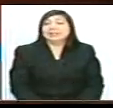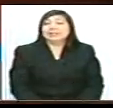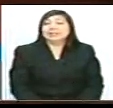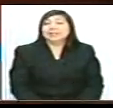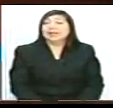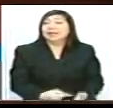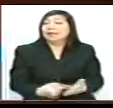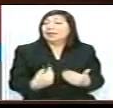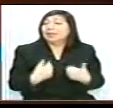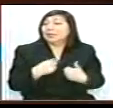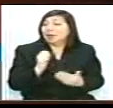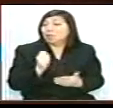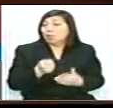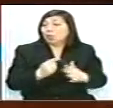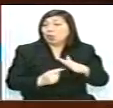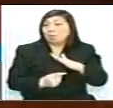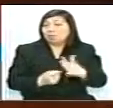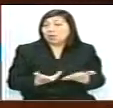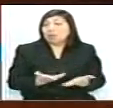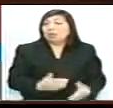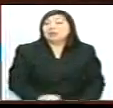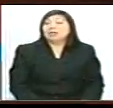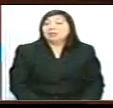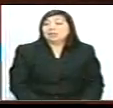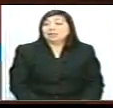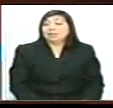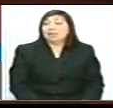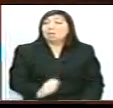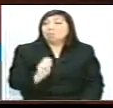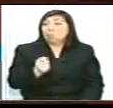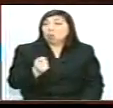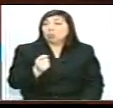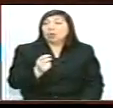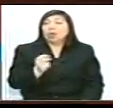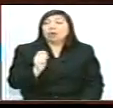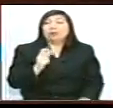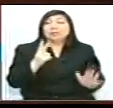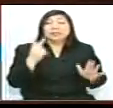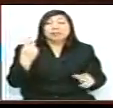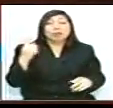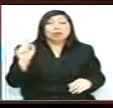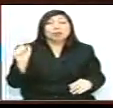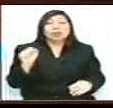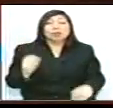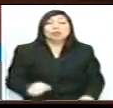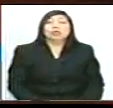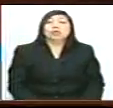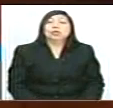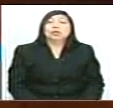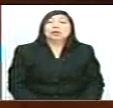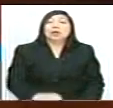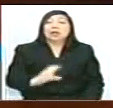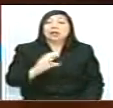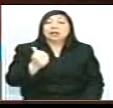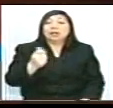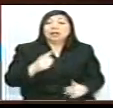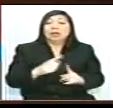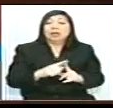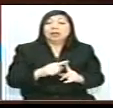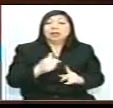¿A las que tienen multas ambientales? ¿A Misty Gold, que tiene multas ambientales por más de 7 millones de soles, a Catalina Huanca, que